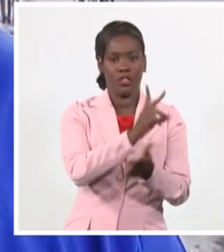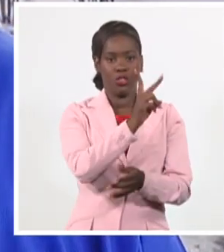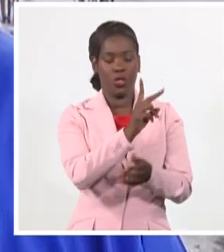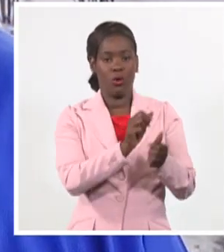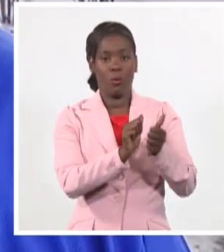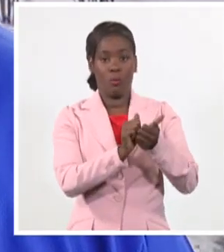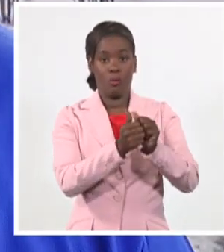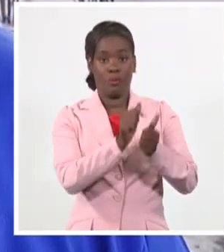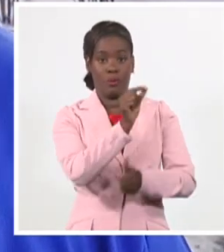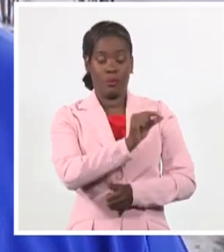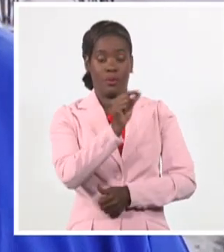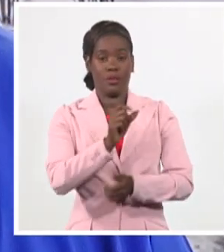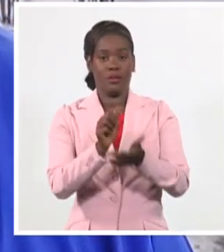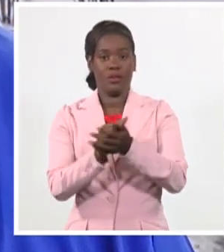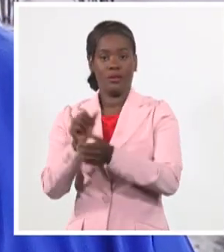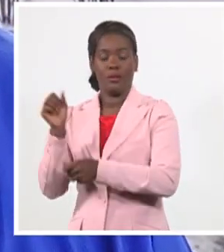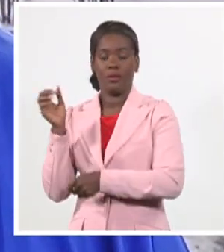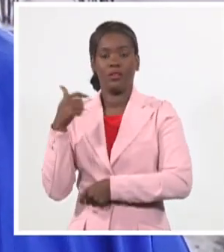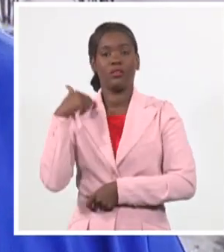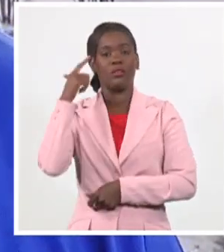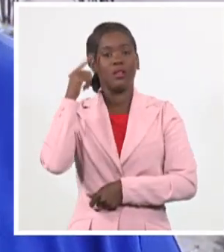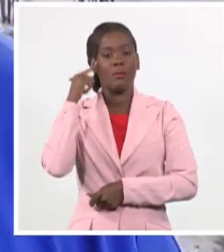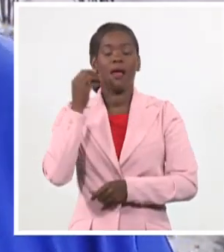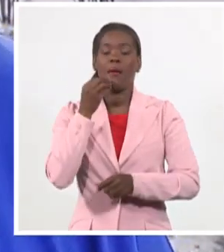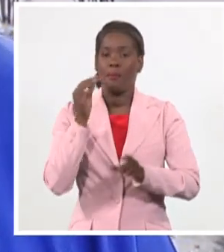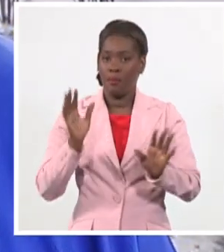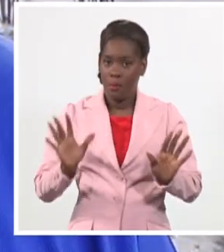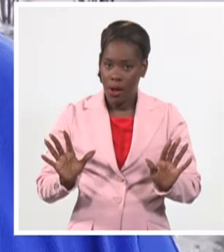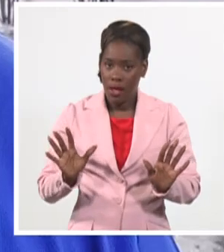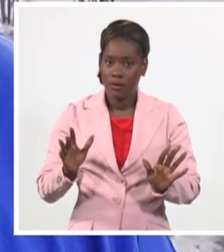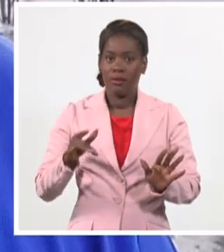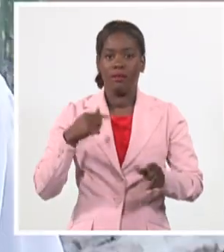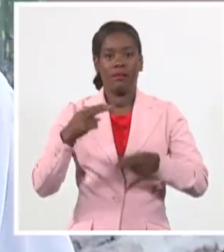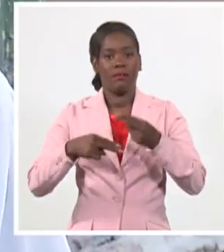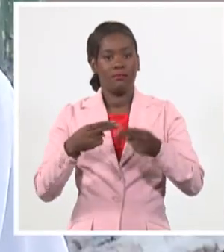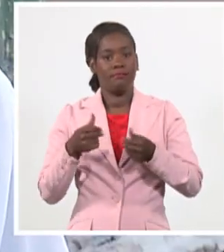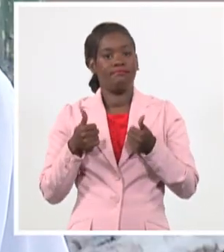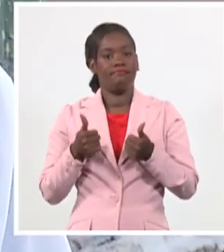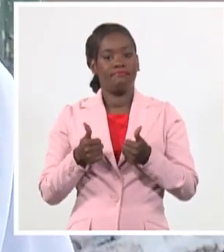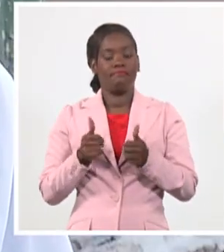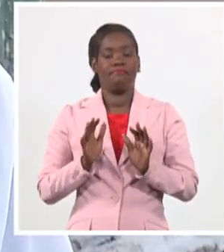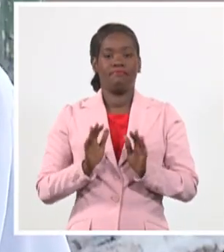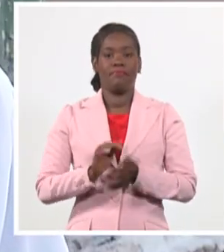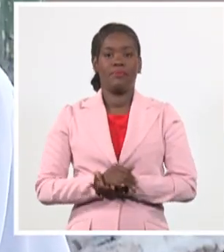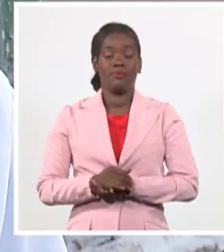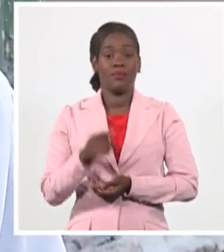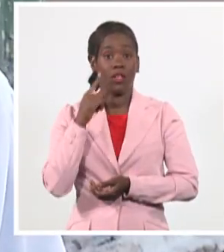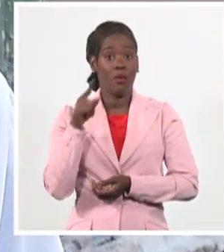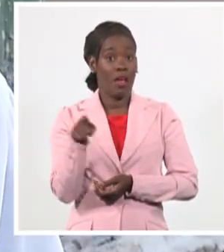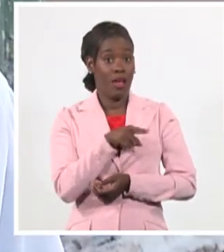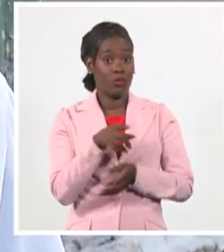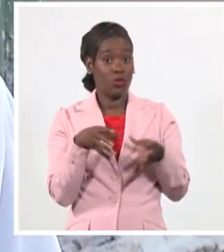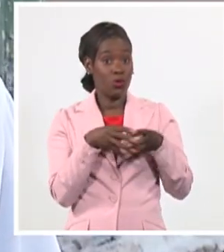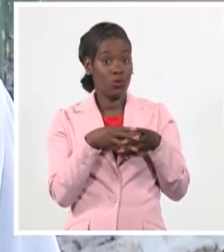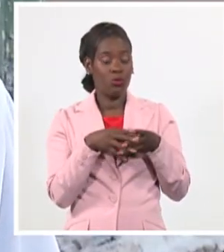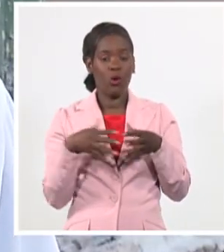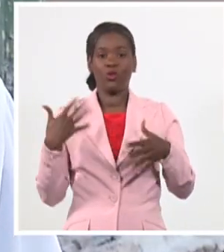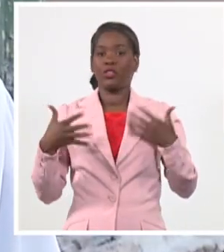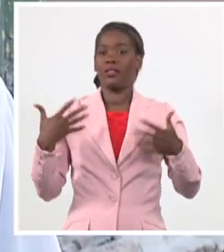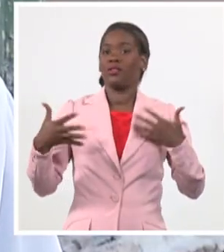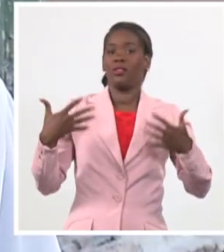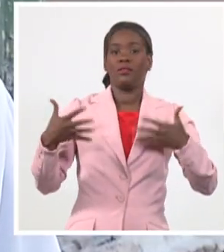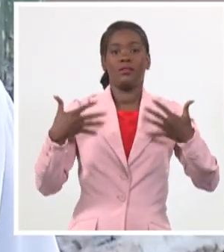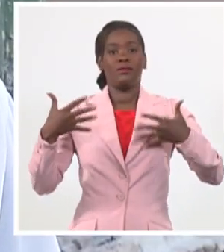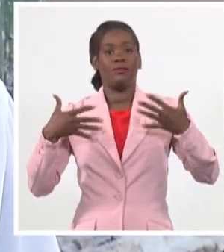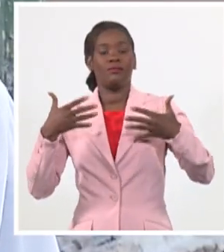se ha visto dominante y pienso que sí, que podemos resolver el problema con los atletas como venimos planificando el trabajo. Lo vemos muy inspirado, jugando muy bien. Estamos